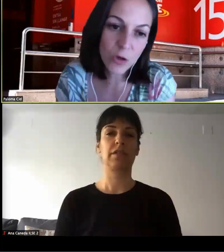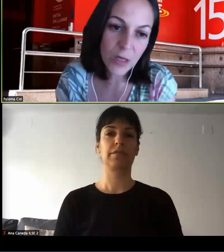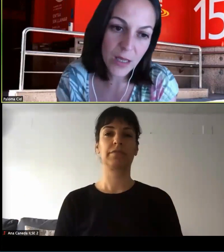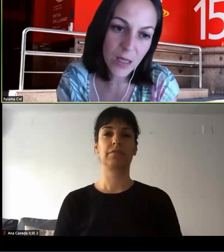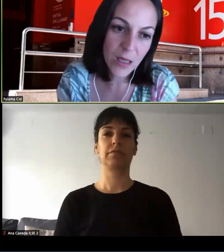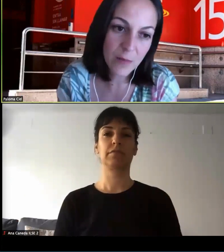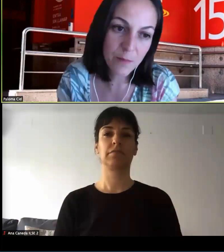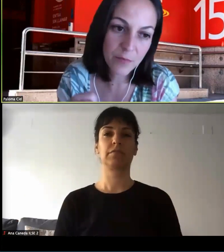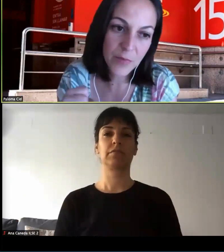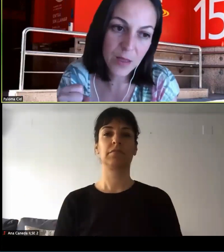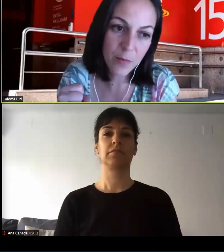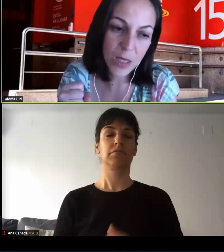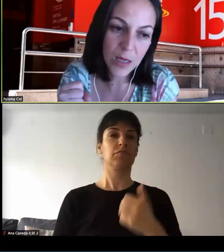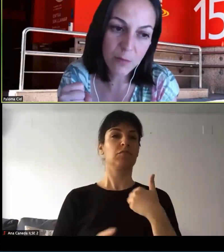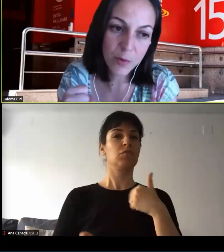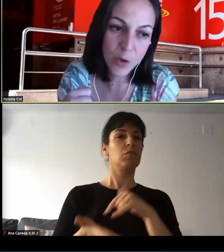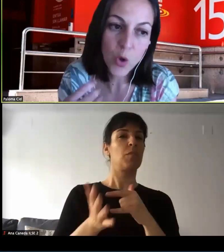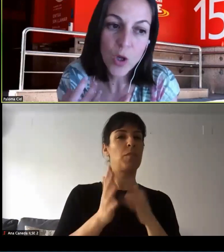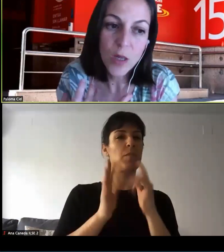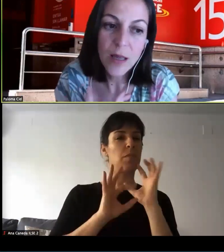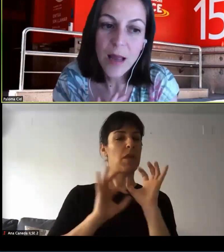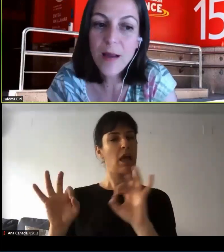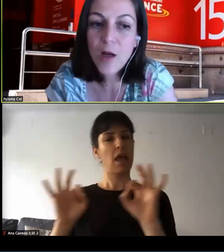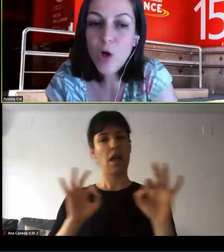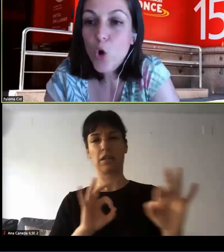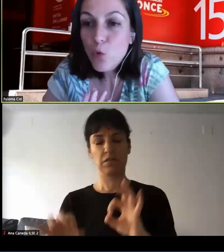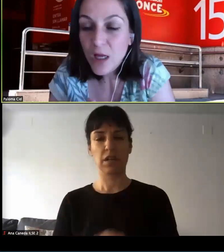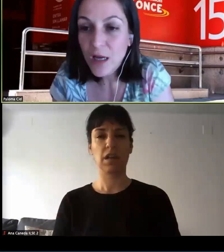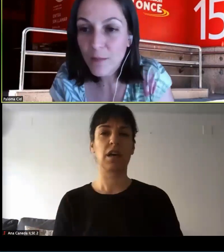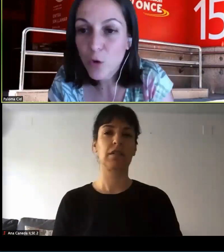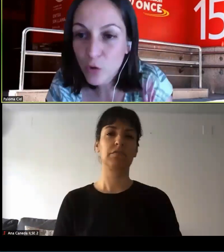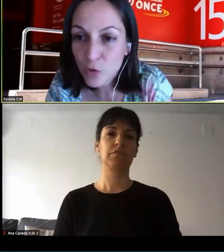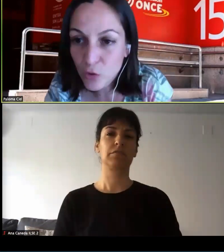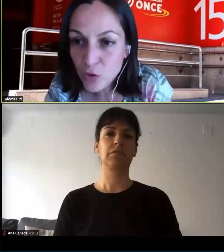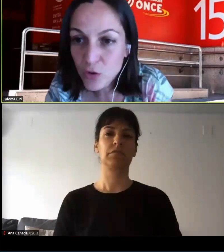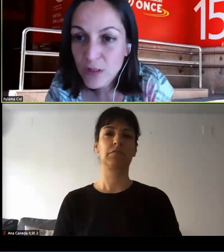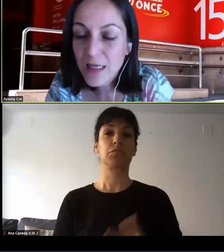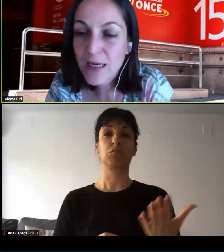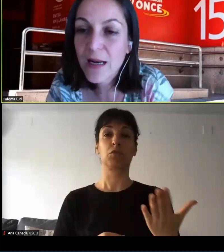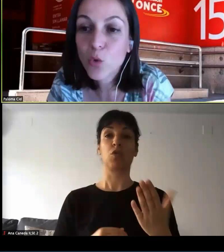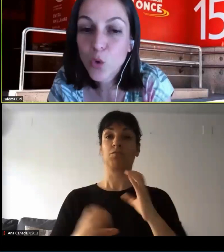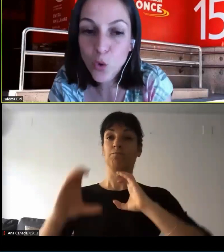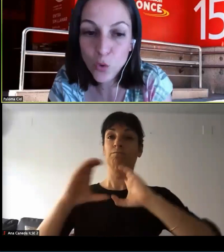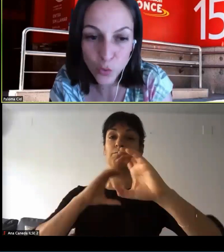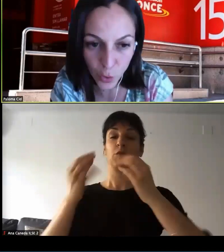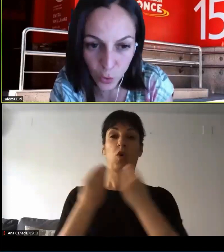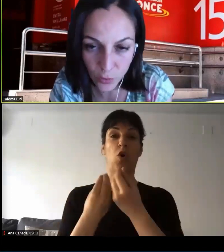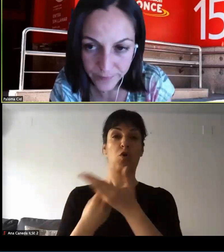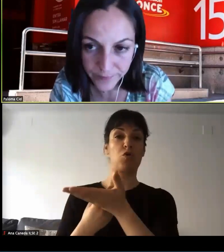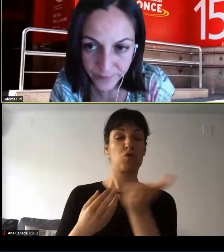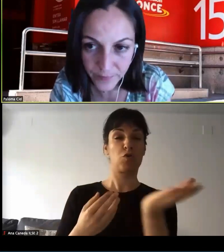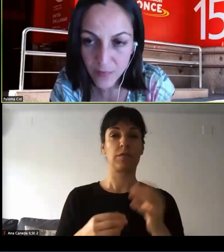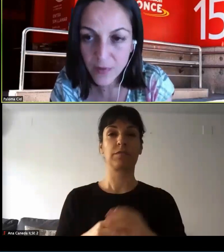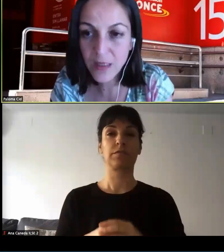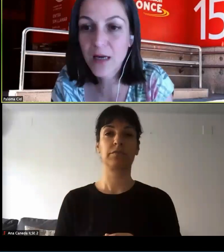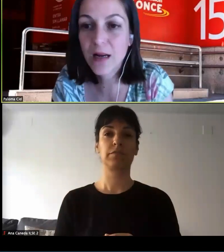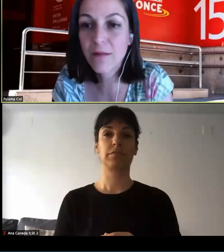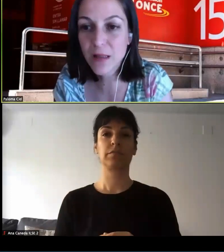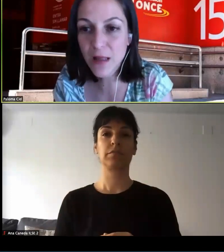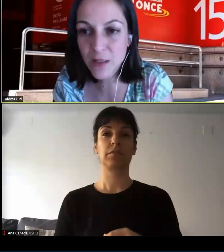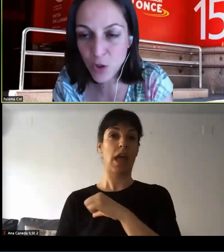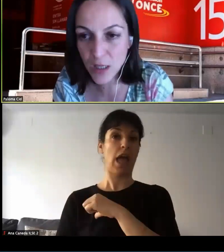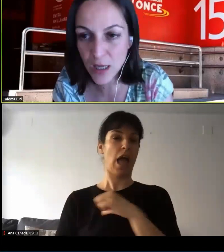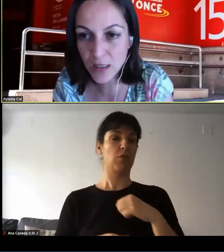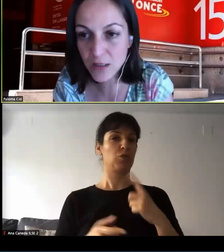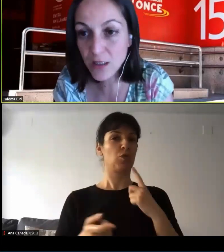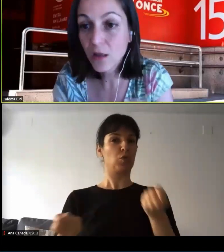tengo que por ejemplo, comunicarme con otros, tener autocontrol, tener